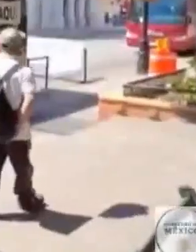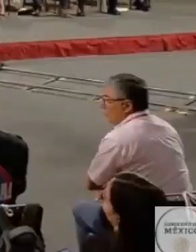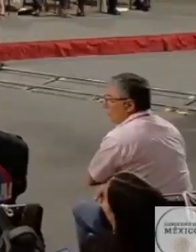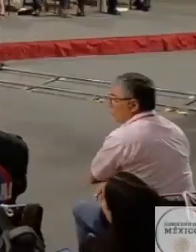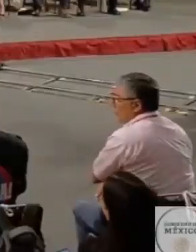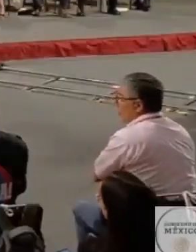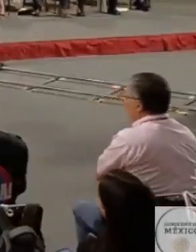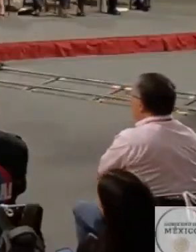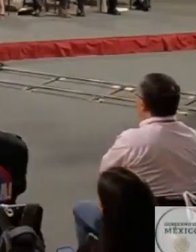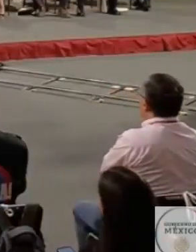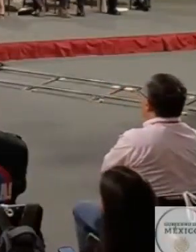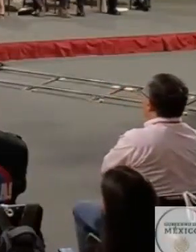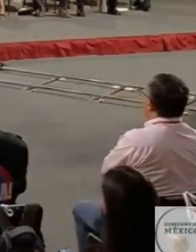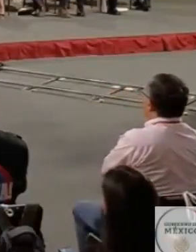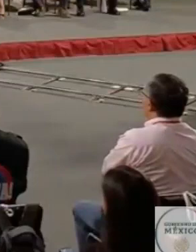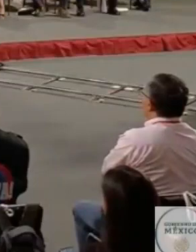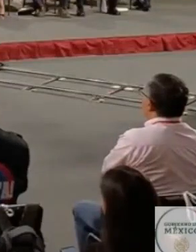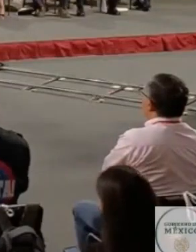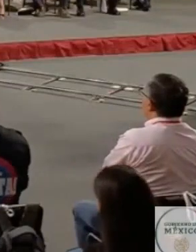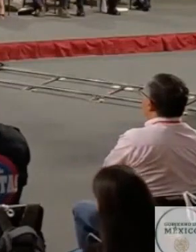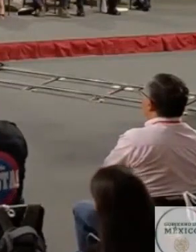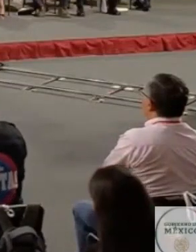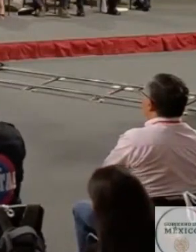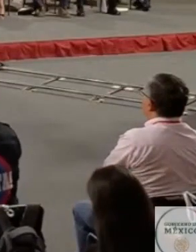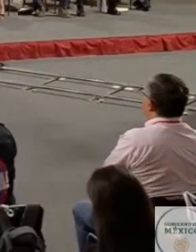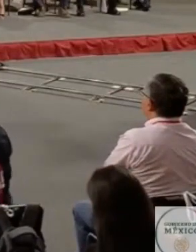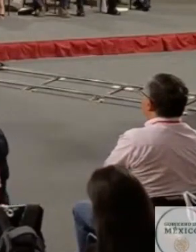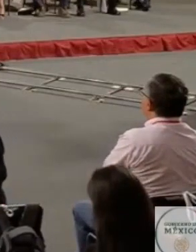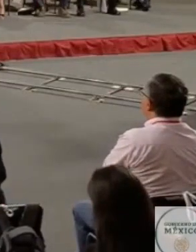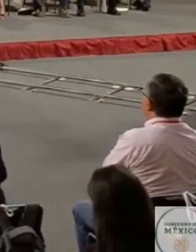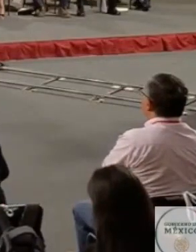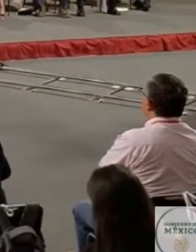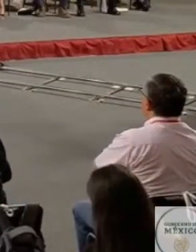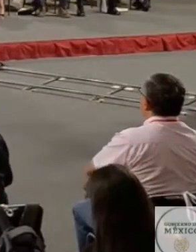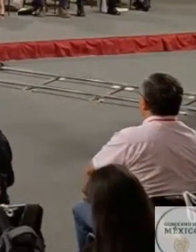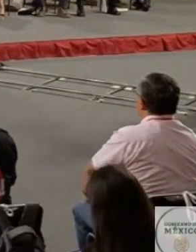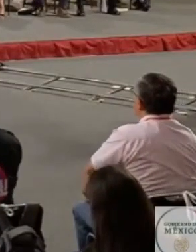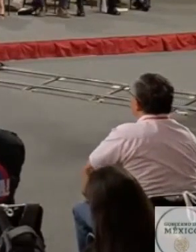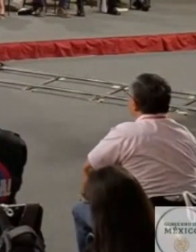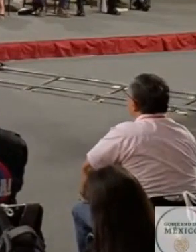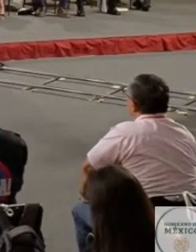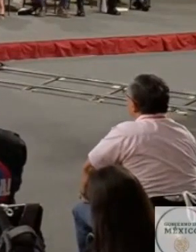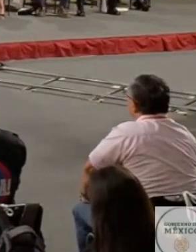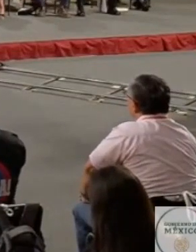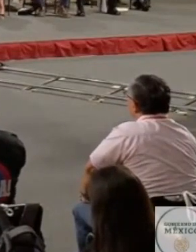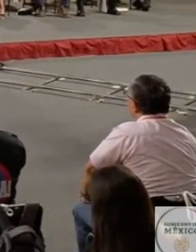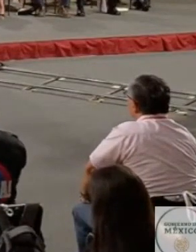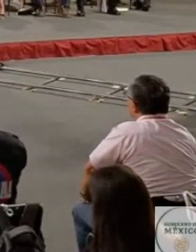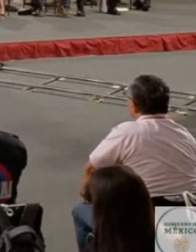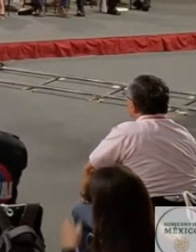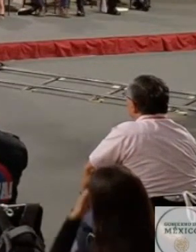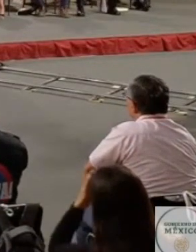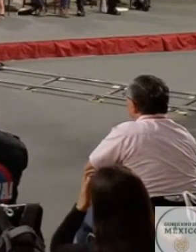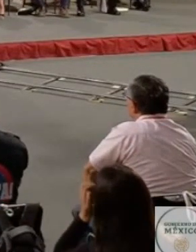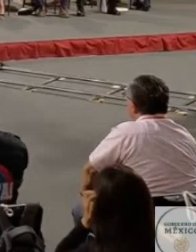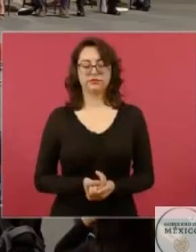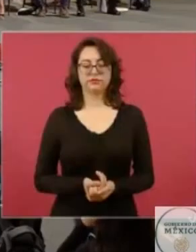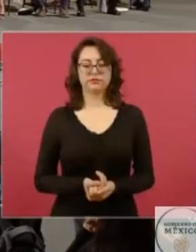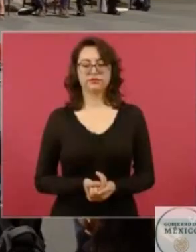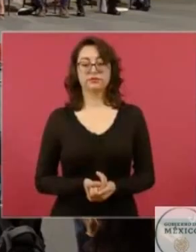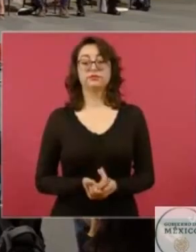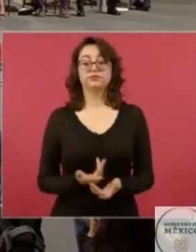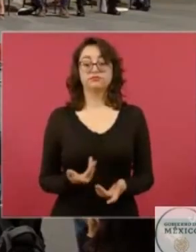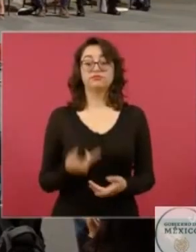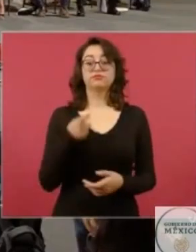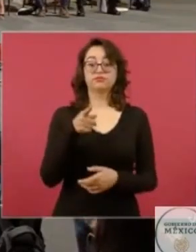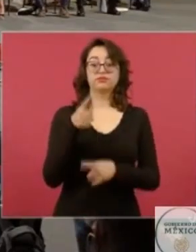Yucatán. Comentar que este es un vehículo 100% eléctrico, va a ser la primera ruta de transporte pública 100% eléctrica del sureste del